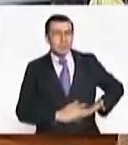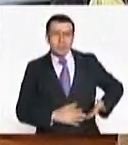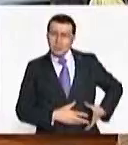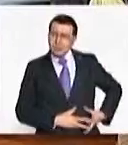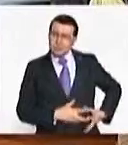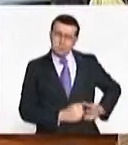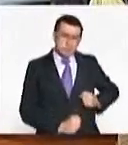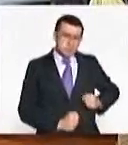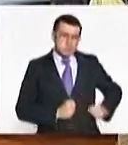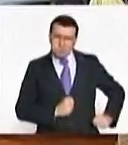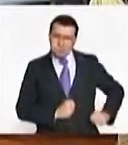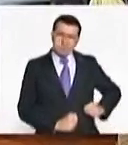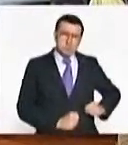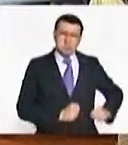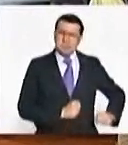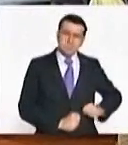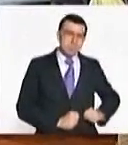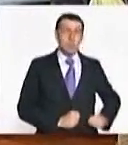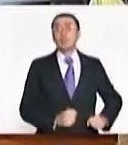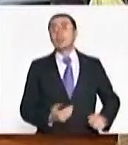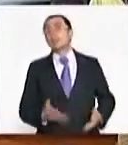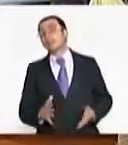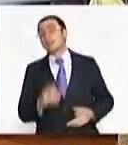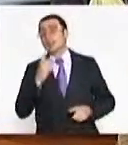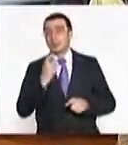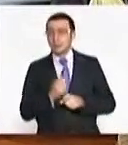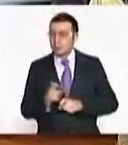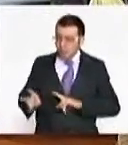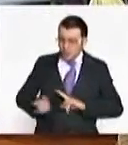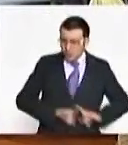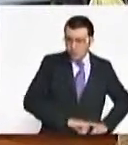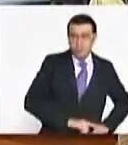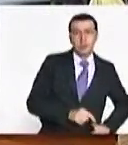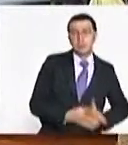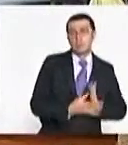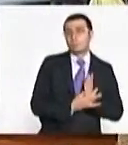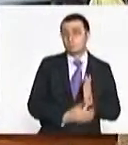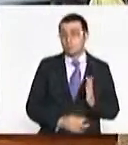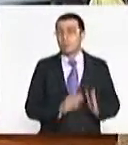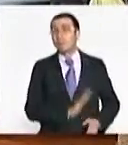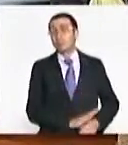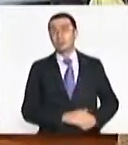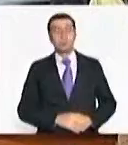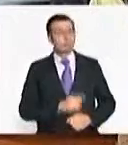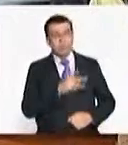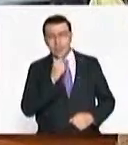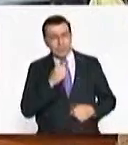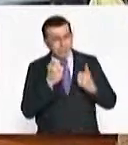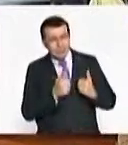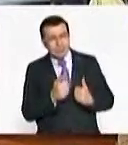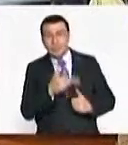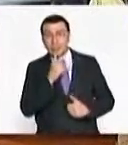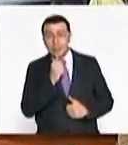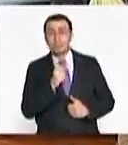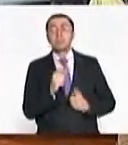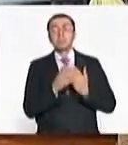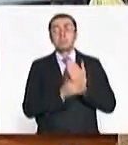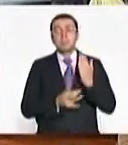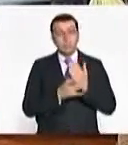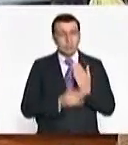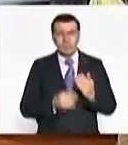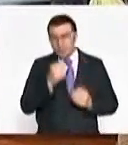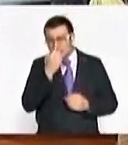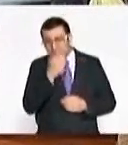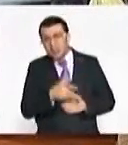que entrar a salvarnos la vida con el colesterol malo, entonces a atraparlo y retenerlo ahí. Y cuando eso no es suficiente, entonces la grasa tóxica se va a la sangre